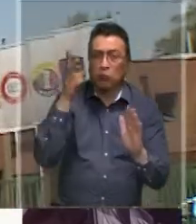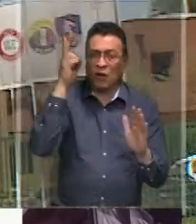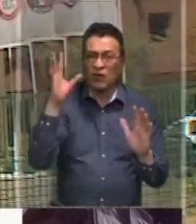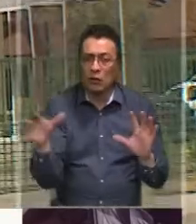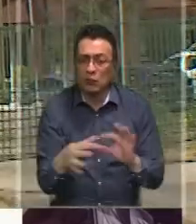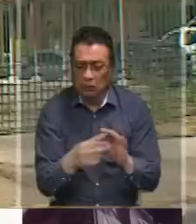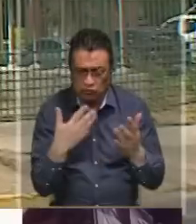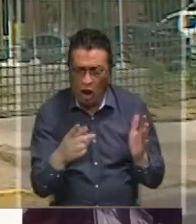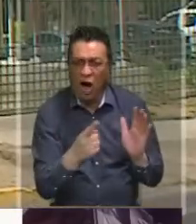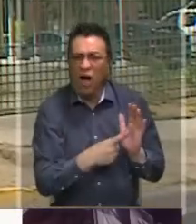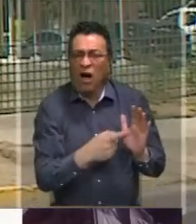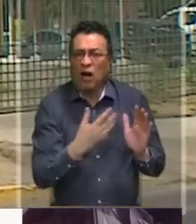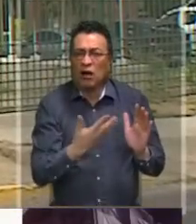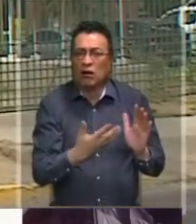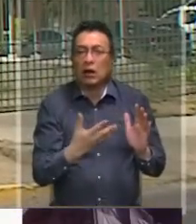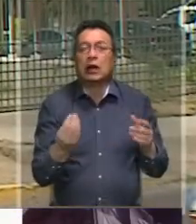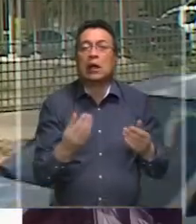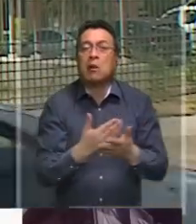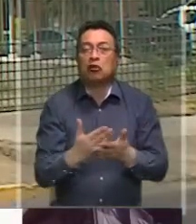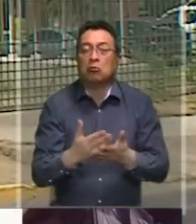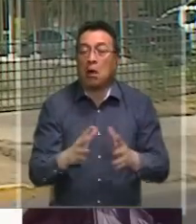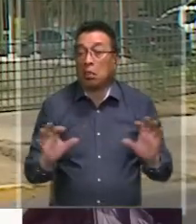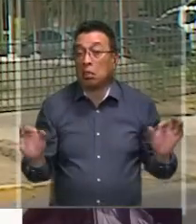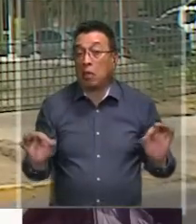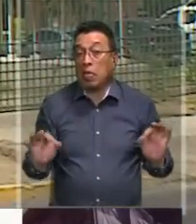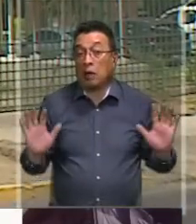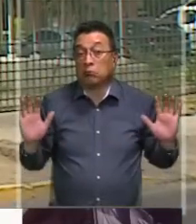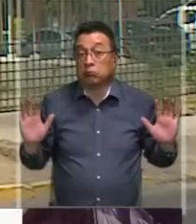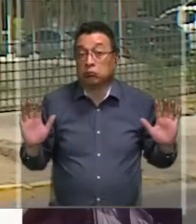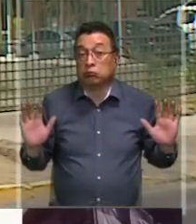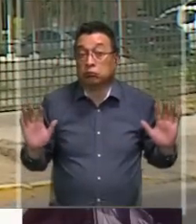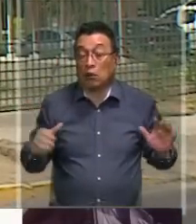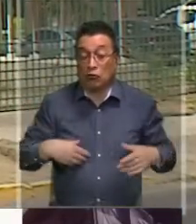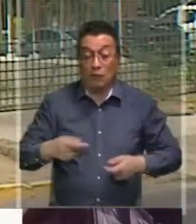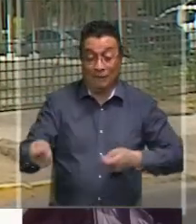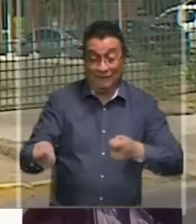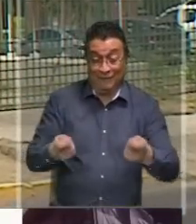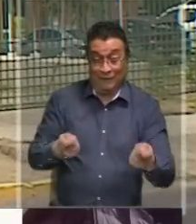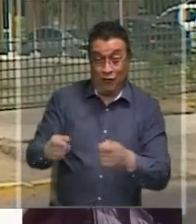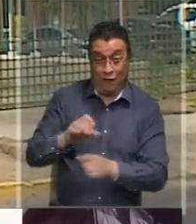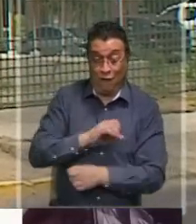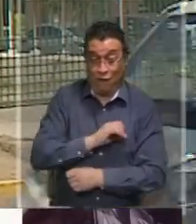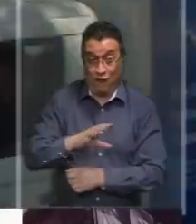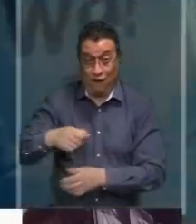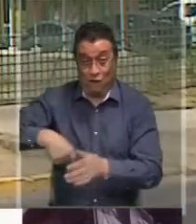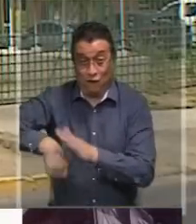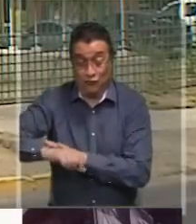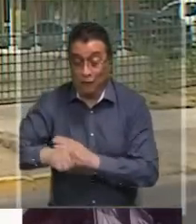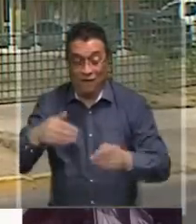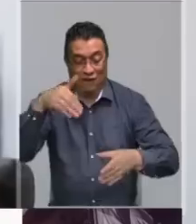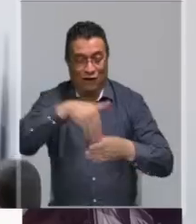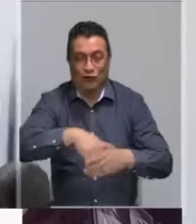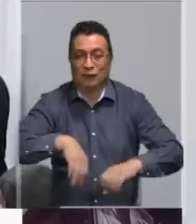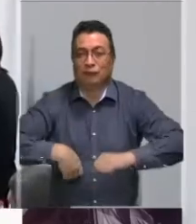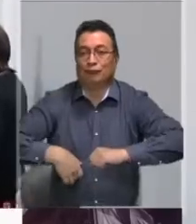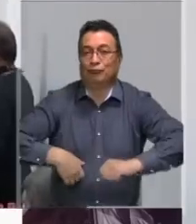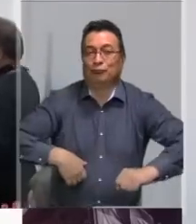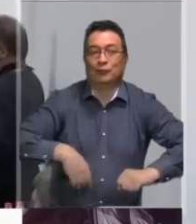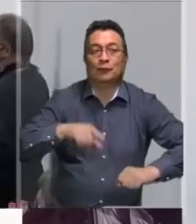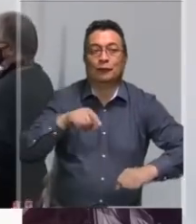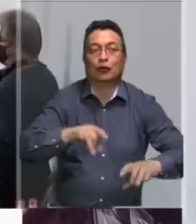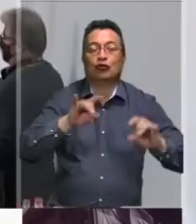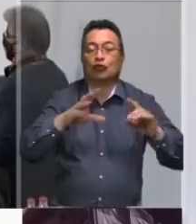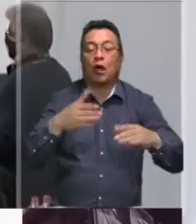vínculo. ¿Qué pasó? Nada, eso pasó. Quienes manejan el fútbol en Chile no realizaron votación alguna y prefirieron dejar